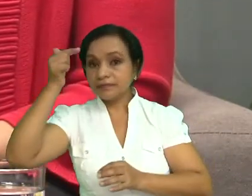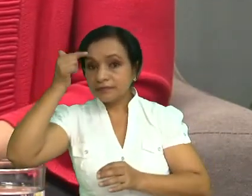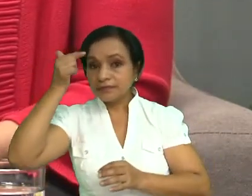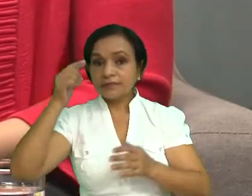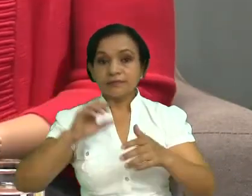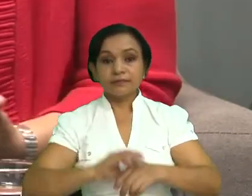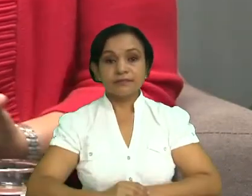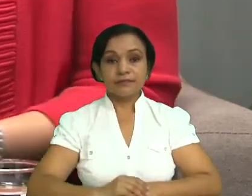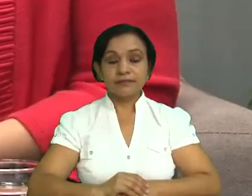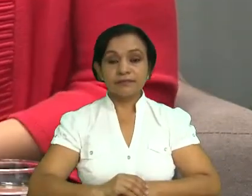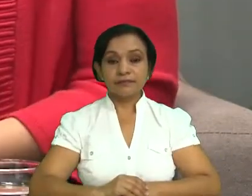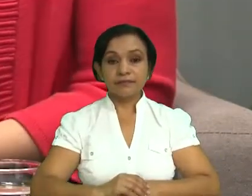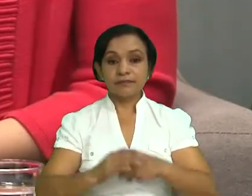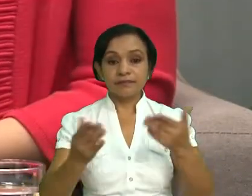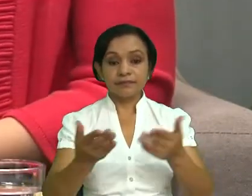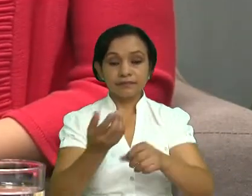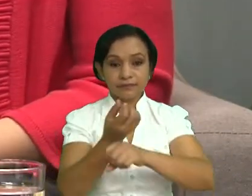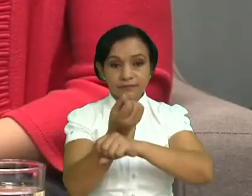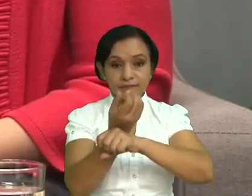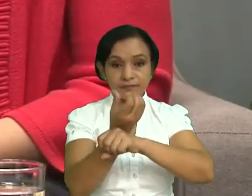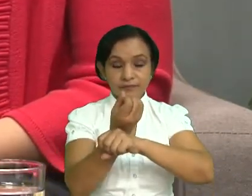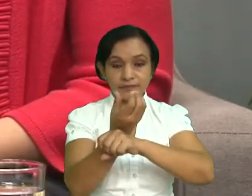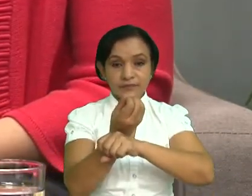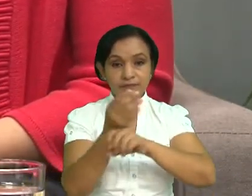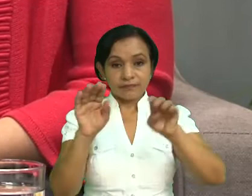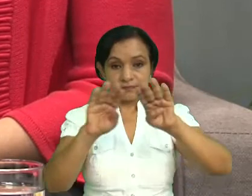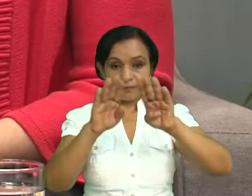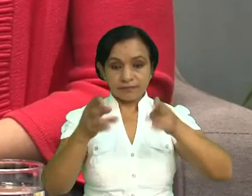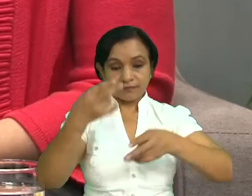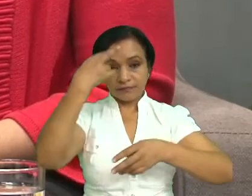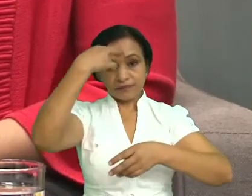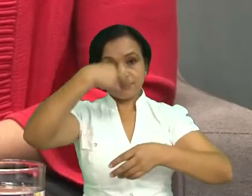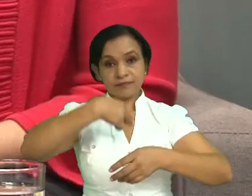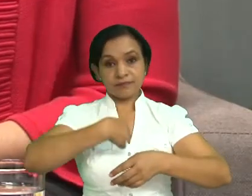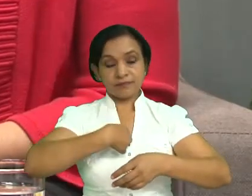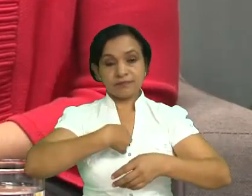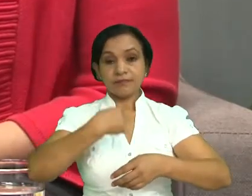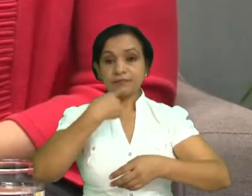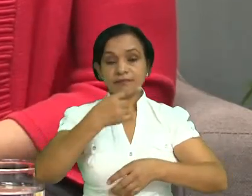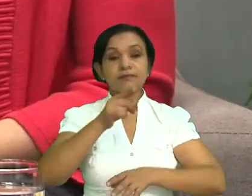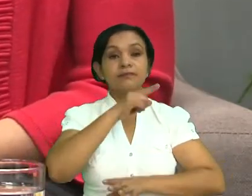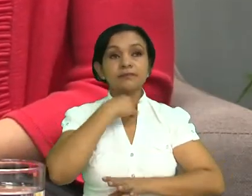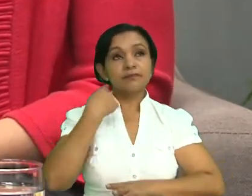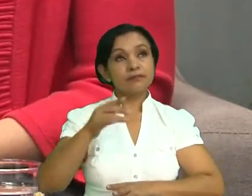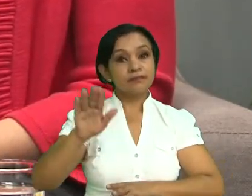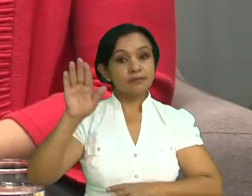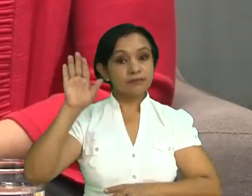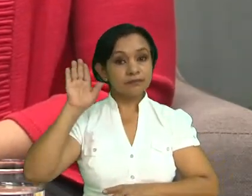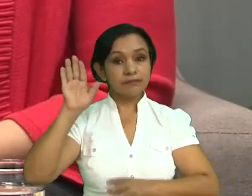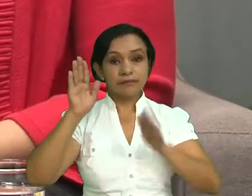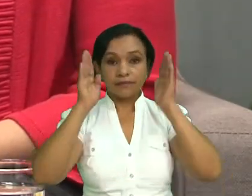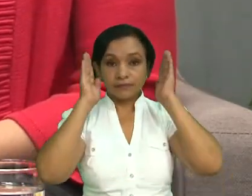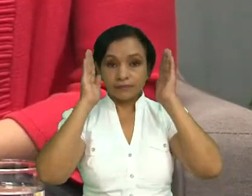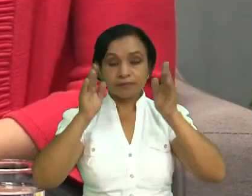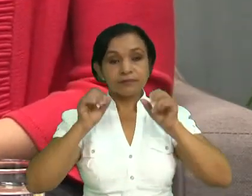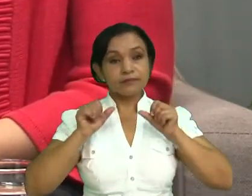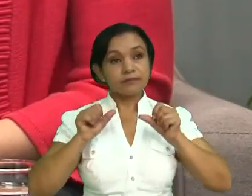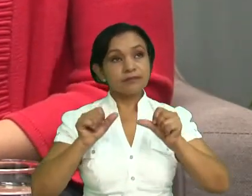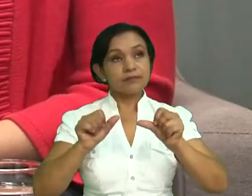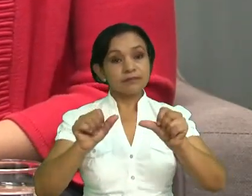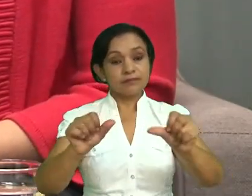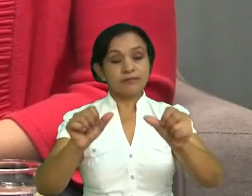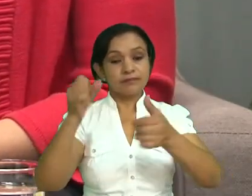que nosotros como alcaldía, solo reiterar el compromiso que tenemos de atención permanente,